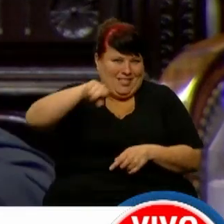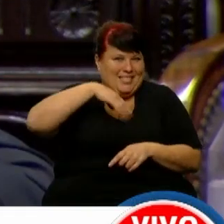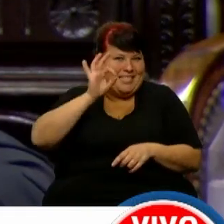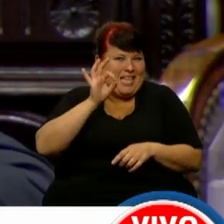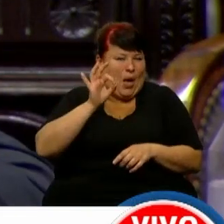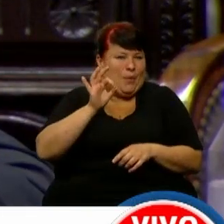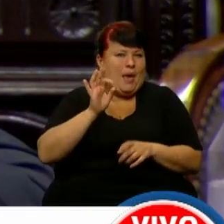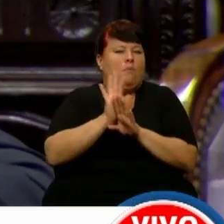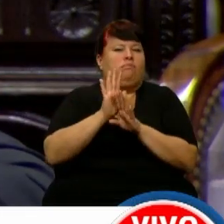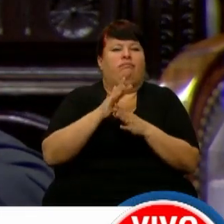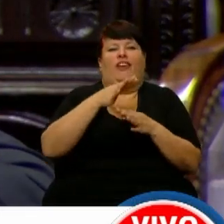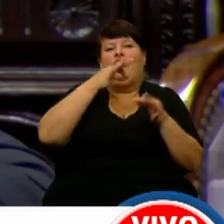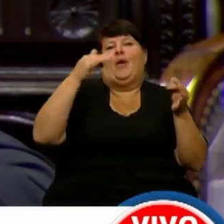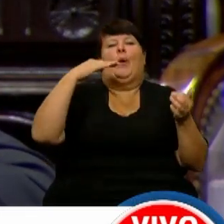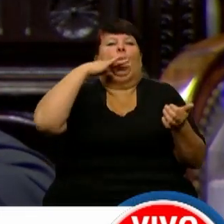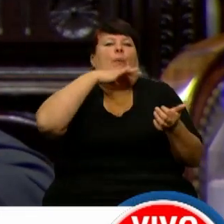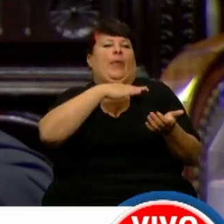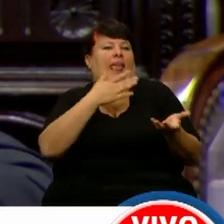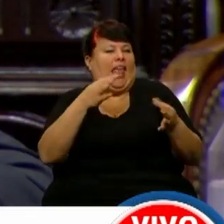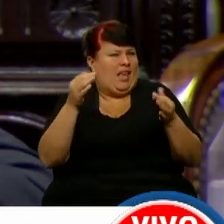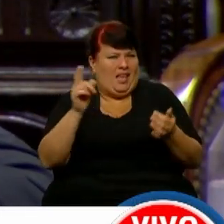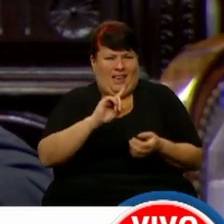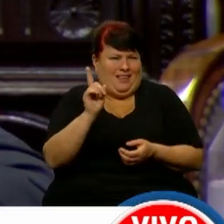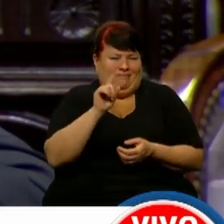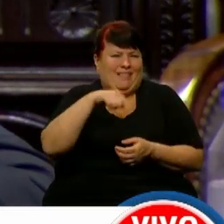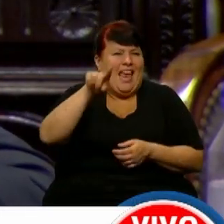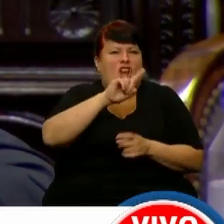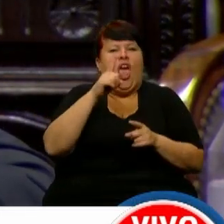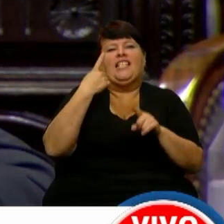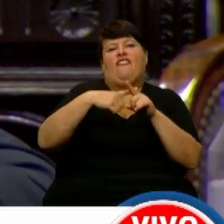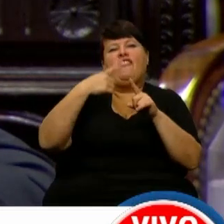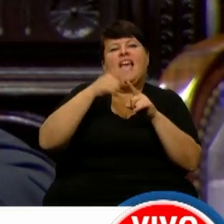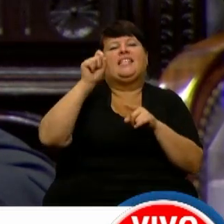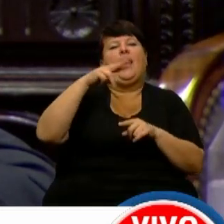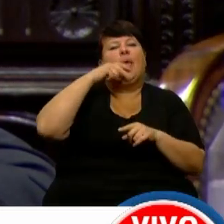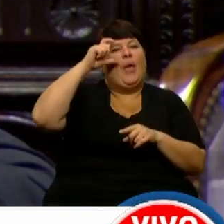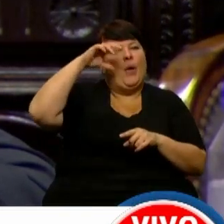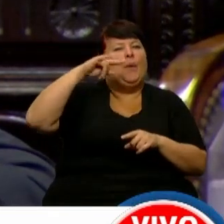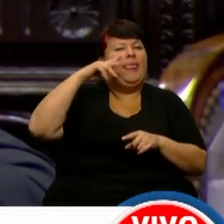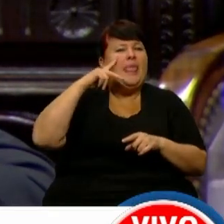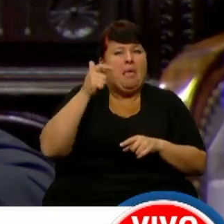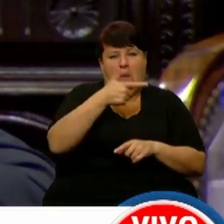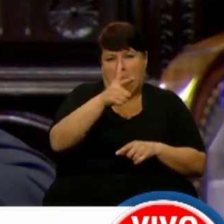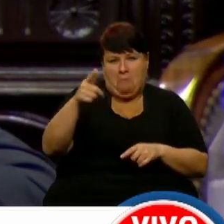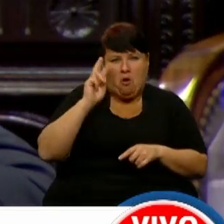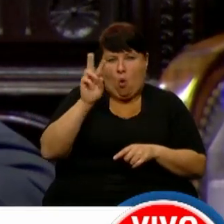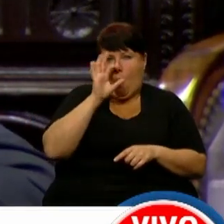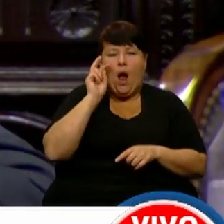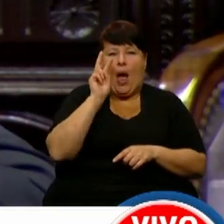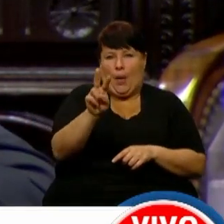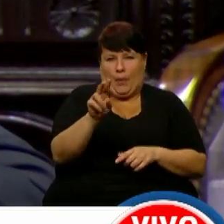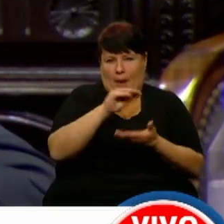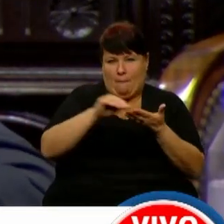especialmente, presidente, como el glamour del vino. No están en la fiesta de la vendimia, no se los ve. No